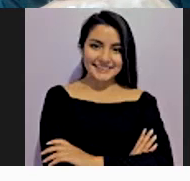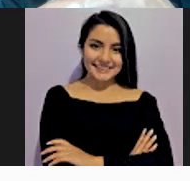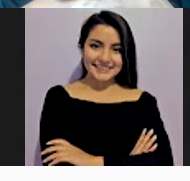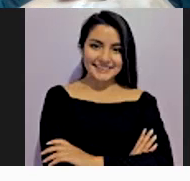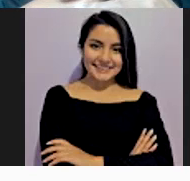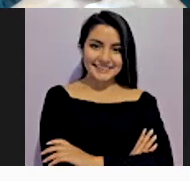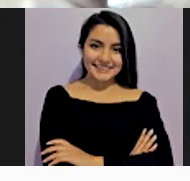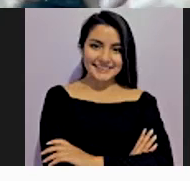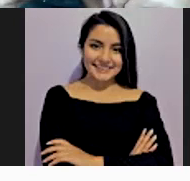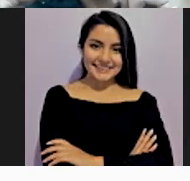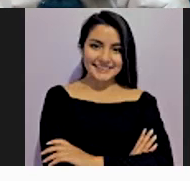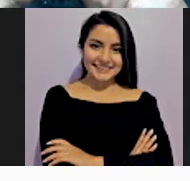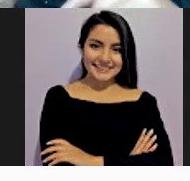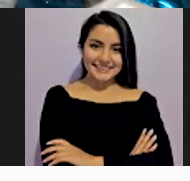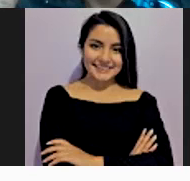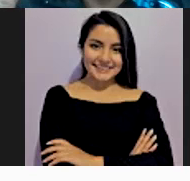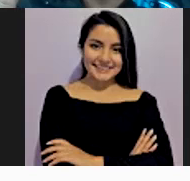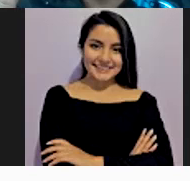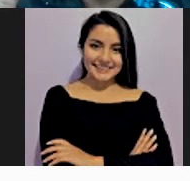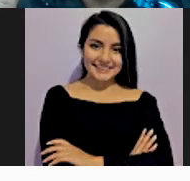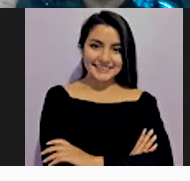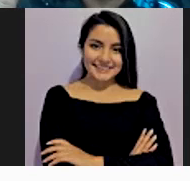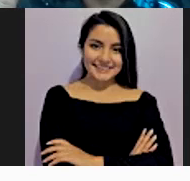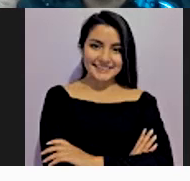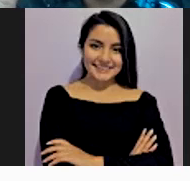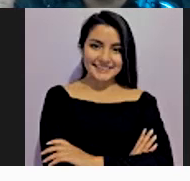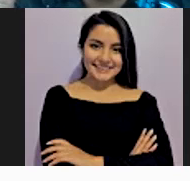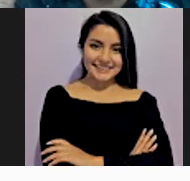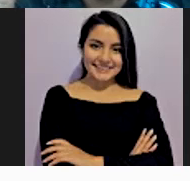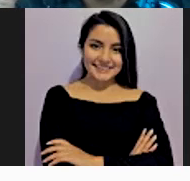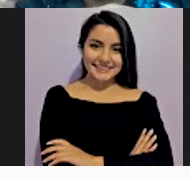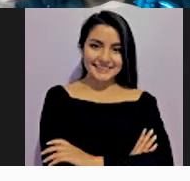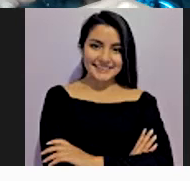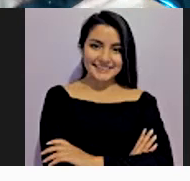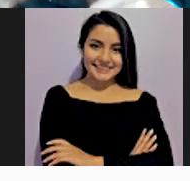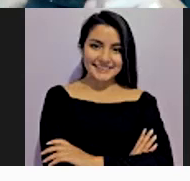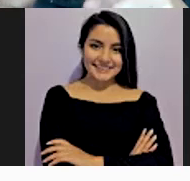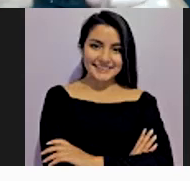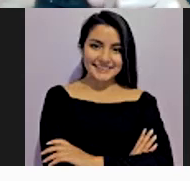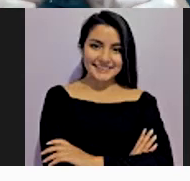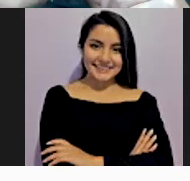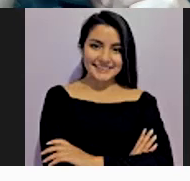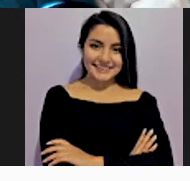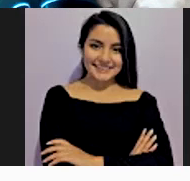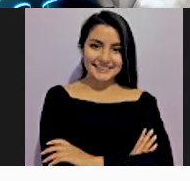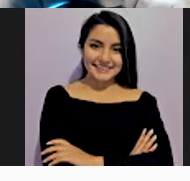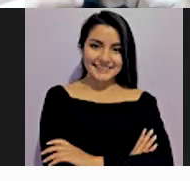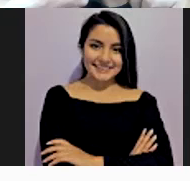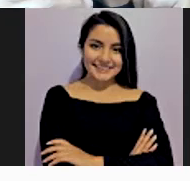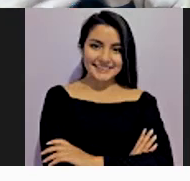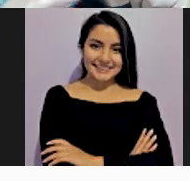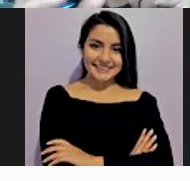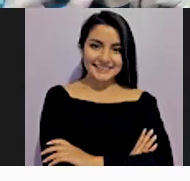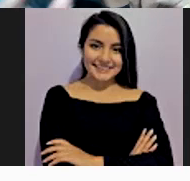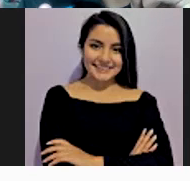eso? No es que quiere decir que mientras más altura de agua hay, es más sedimento, sino es algo inverso, quiere decir que el sedimento